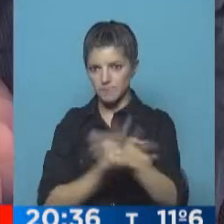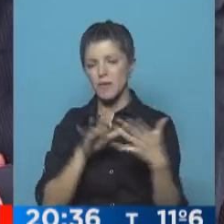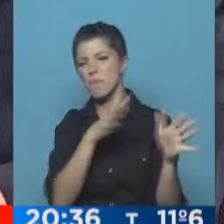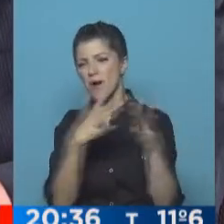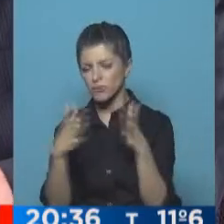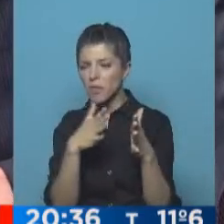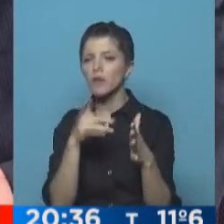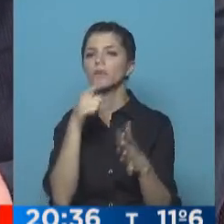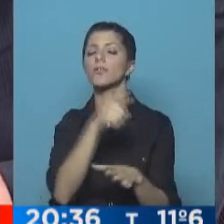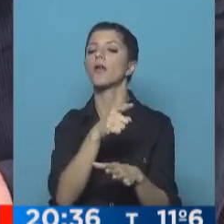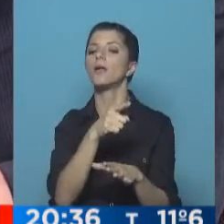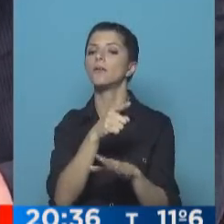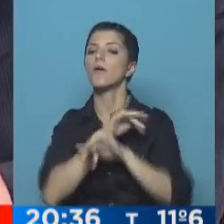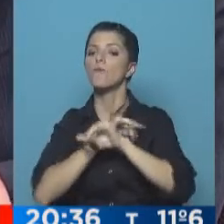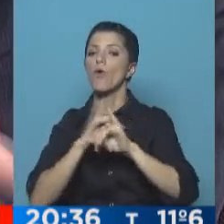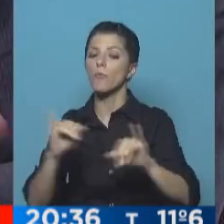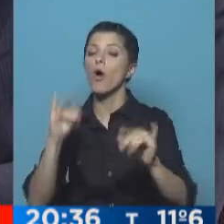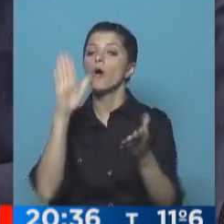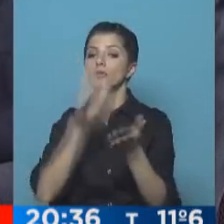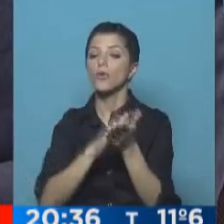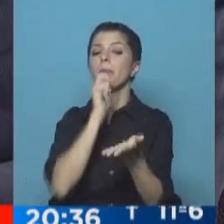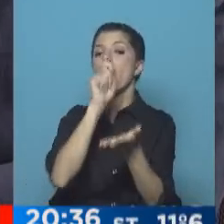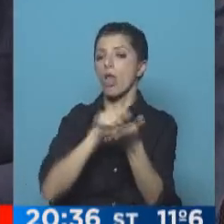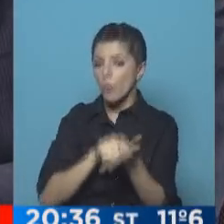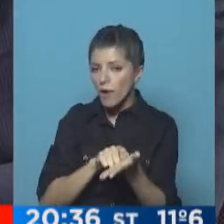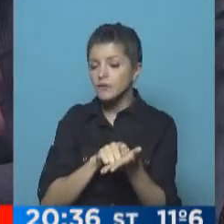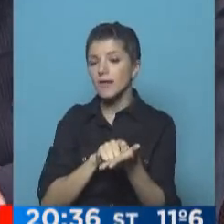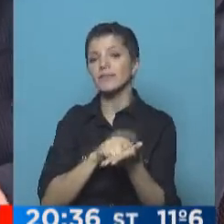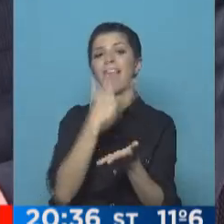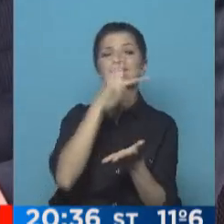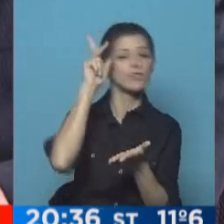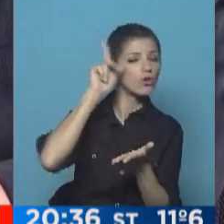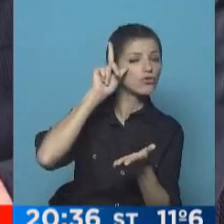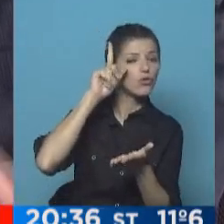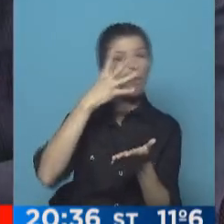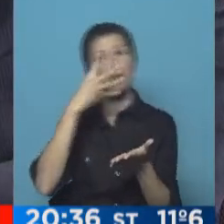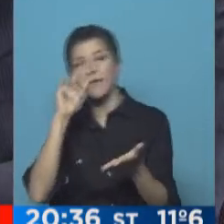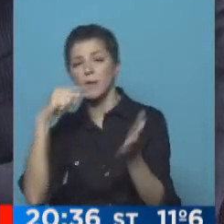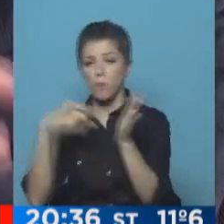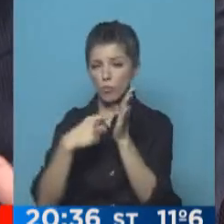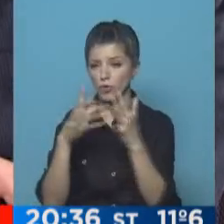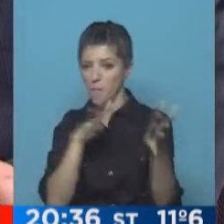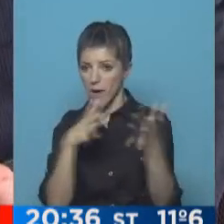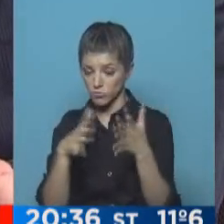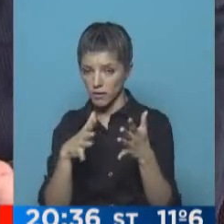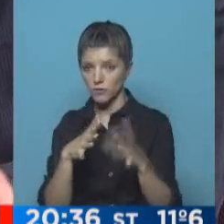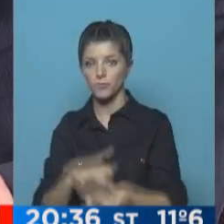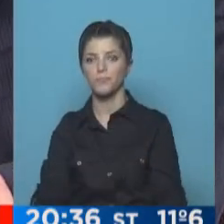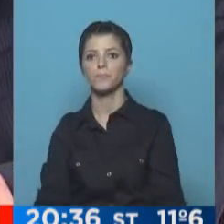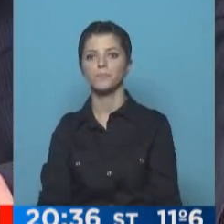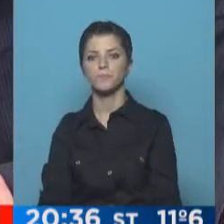menos ratificó, confirmó lo que estaban diciendo las encuestas, que estaba entre 38 y 40 puntos en la elección en todo el país.